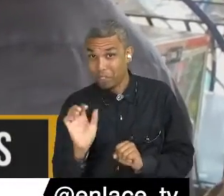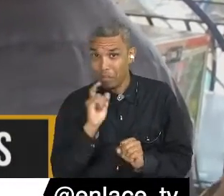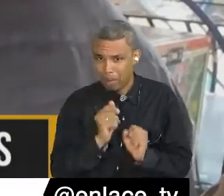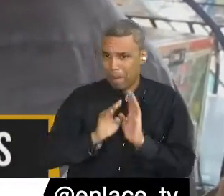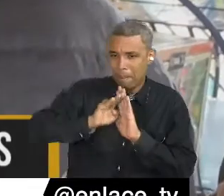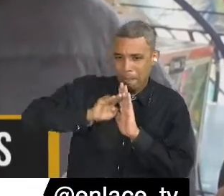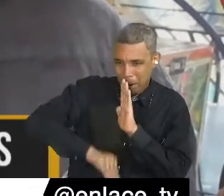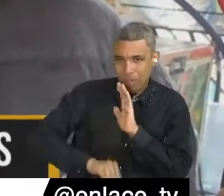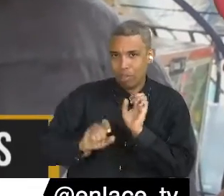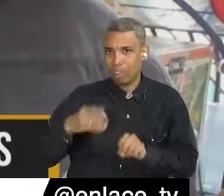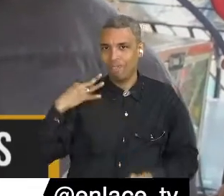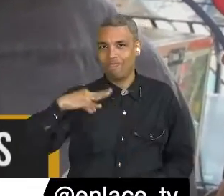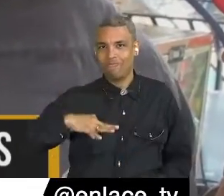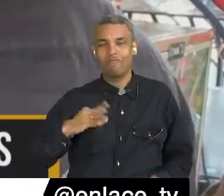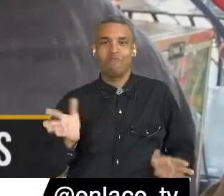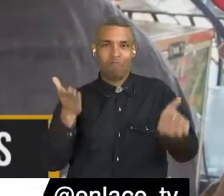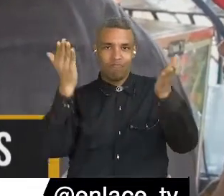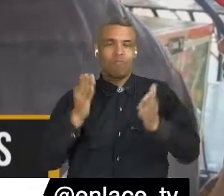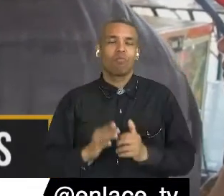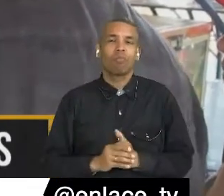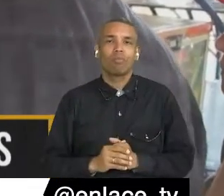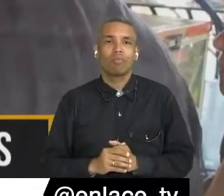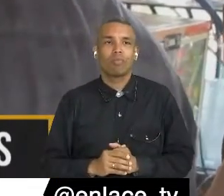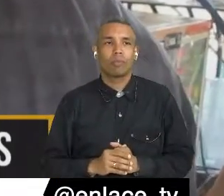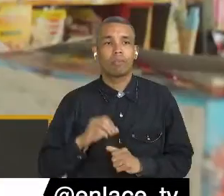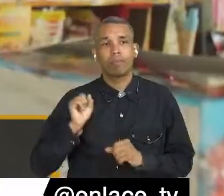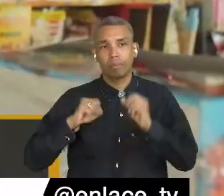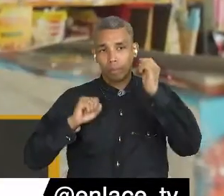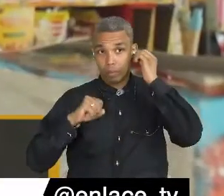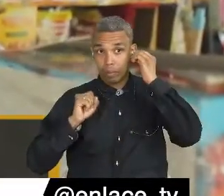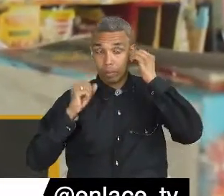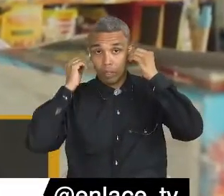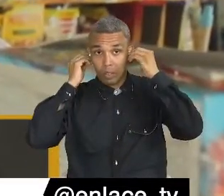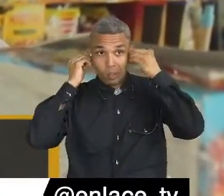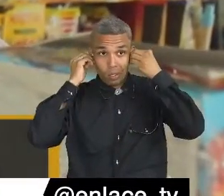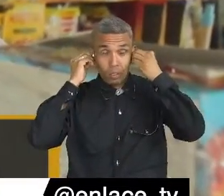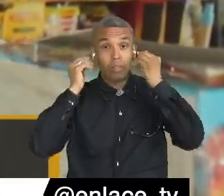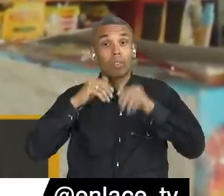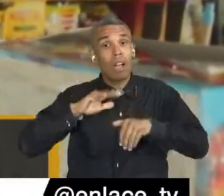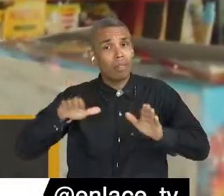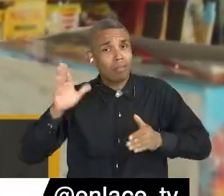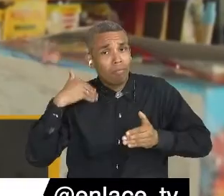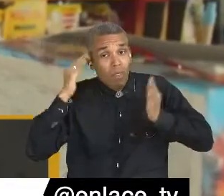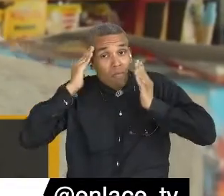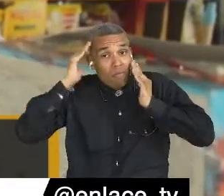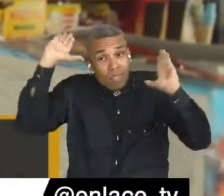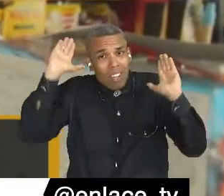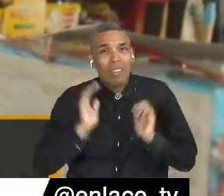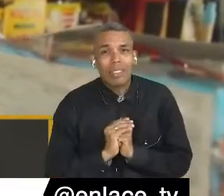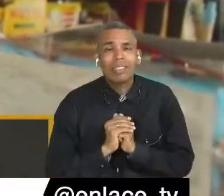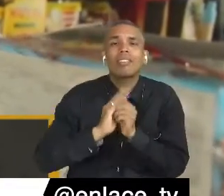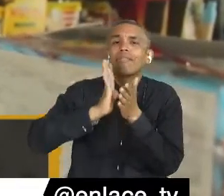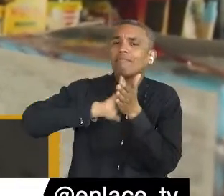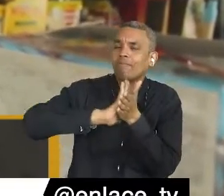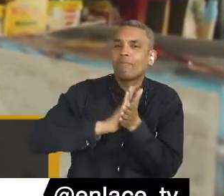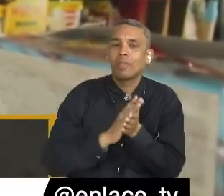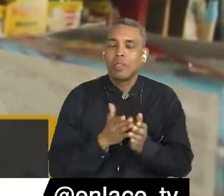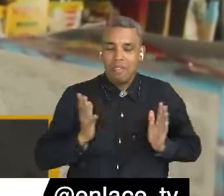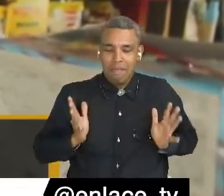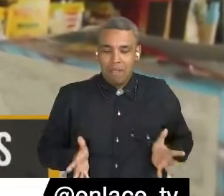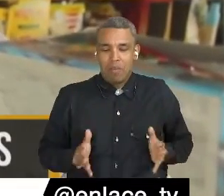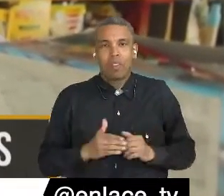Sí, claro, porque uno está como al tanto en todas esas cosas que a veces uno no conoce. Por lo menos